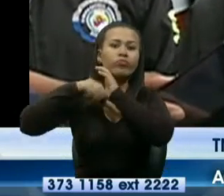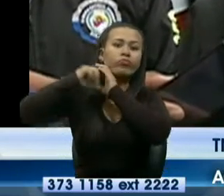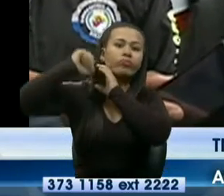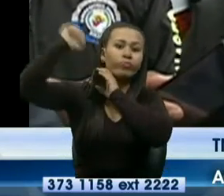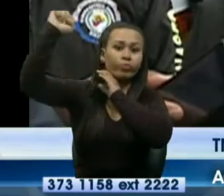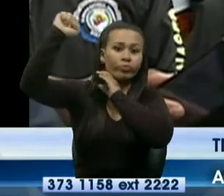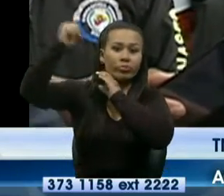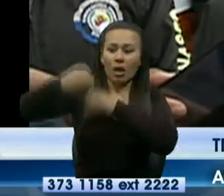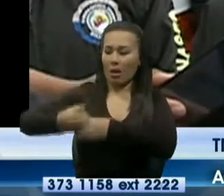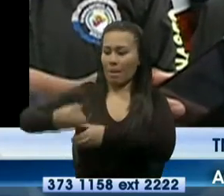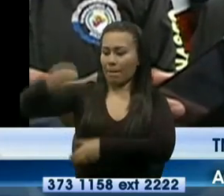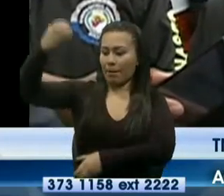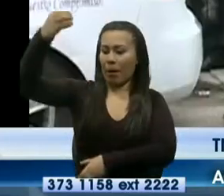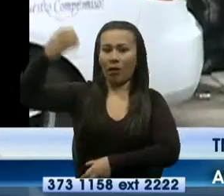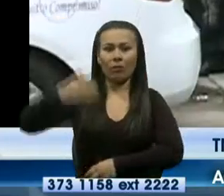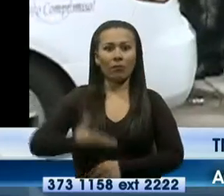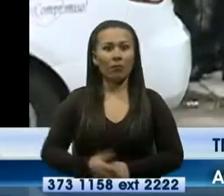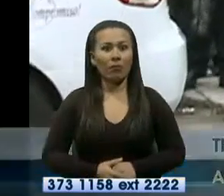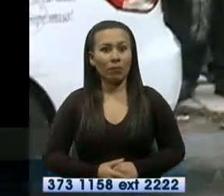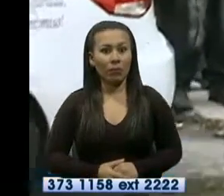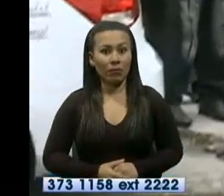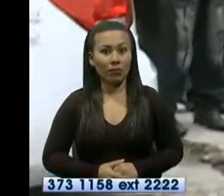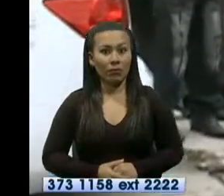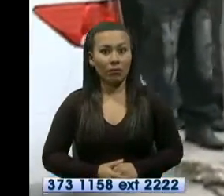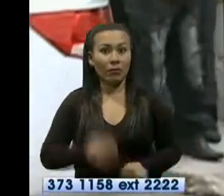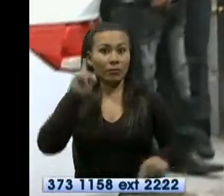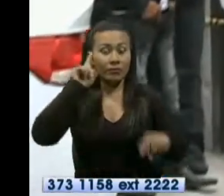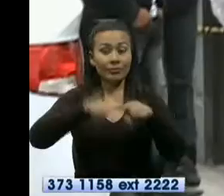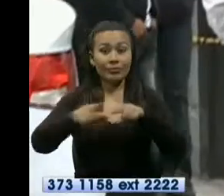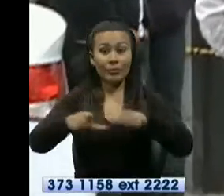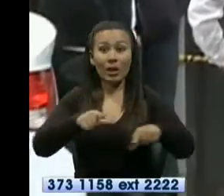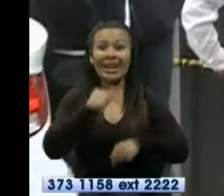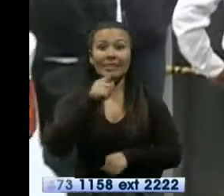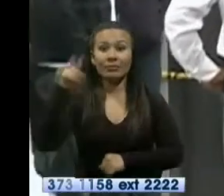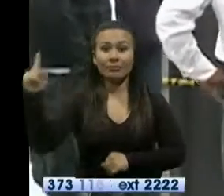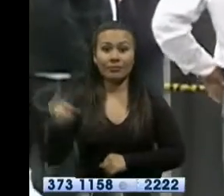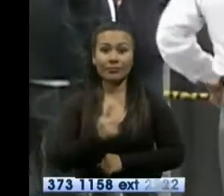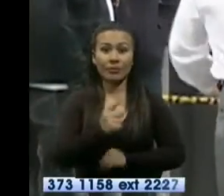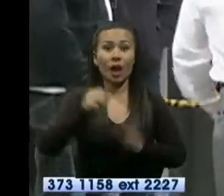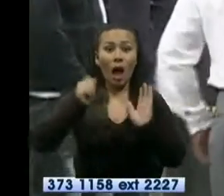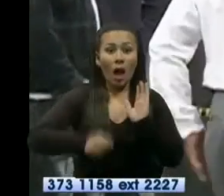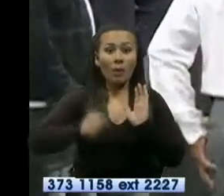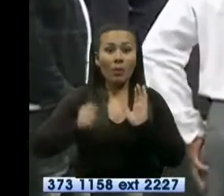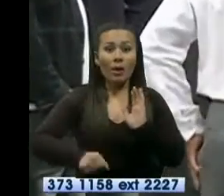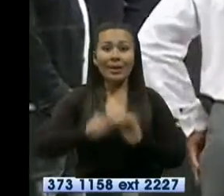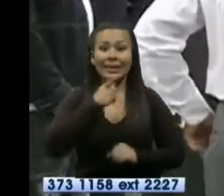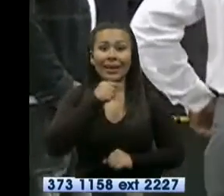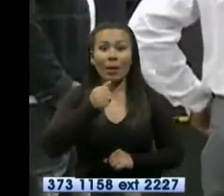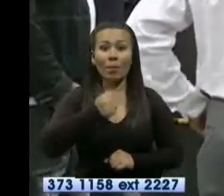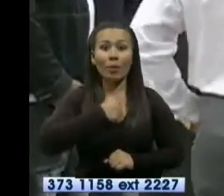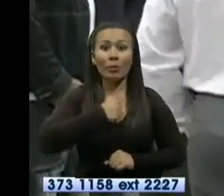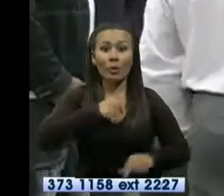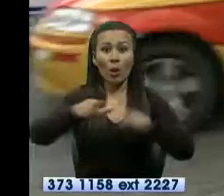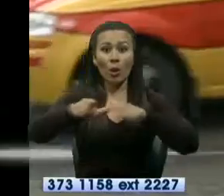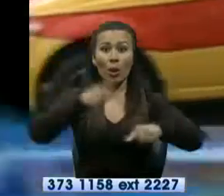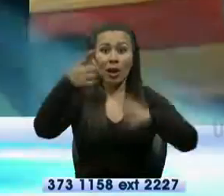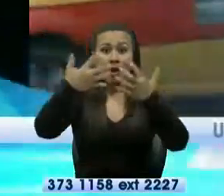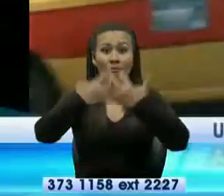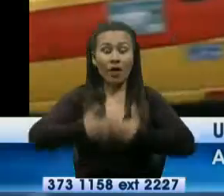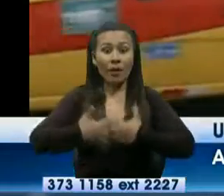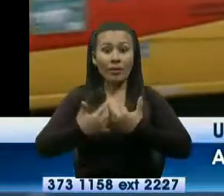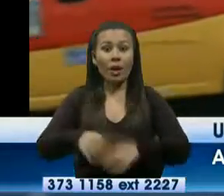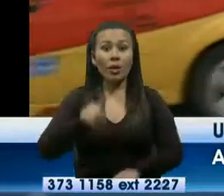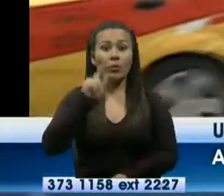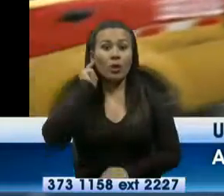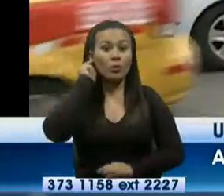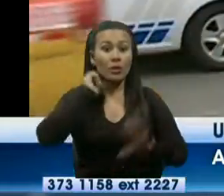en una viga del inmueble. Hasta el lugar llegó Cristian Calderón, abogado de quien habría sido la propietaria de la fábrica. Era